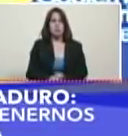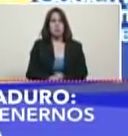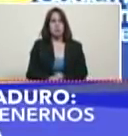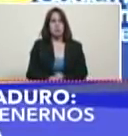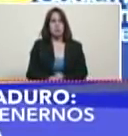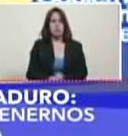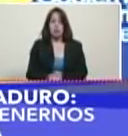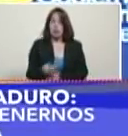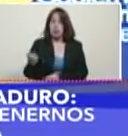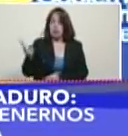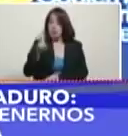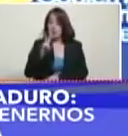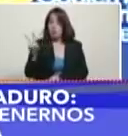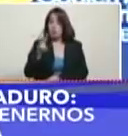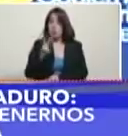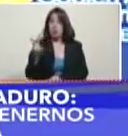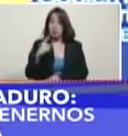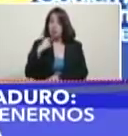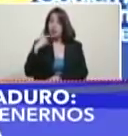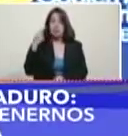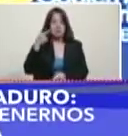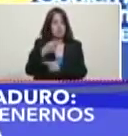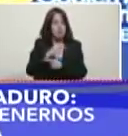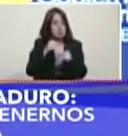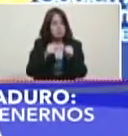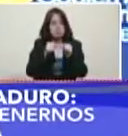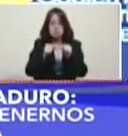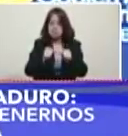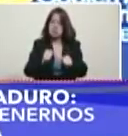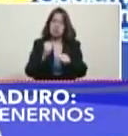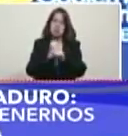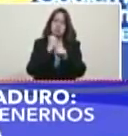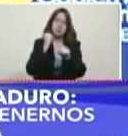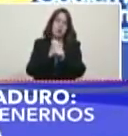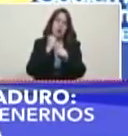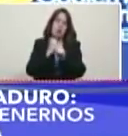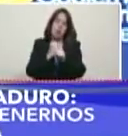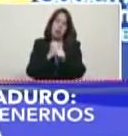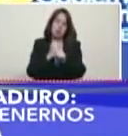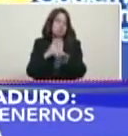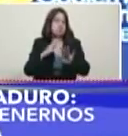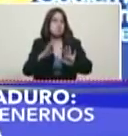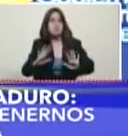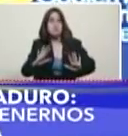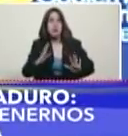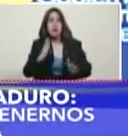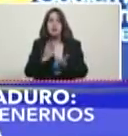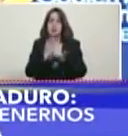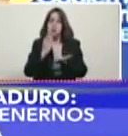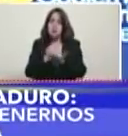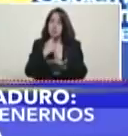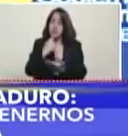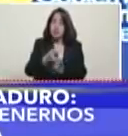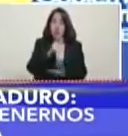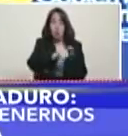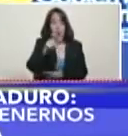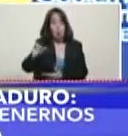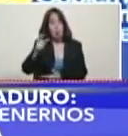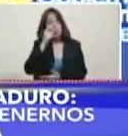Y Venezuela lo que tiene que seguir es su trabajo. Yo siempre digo, científicas,